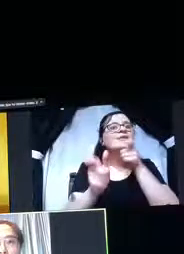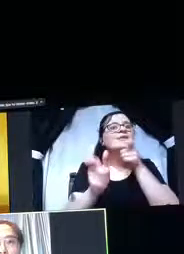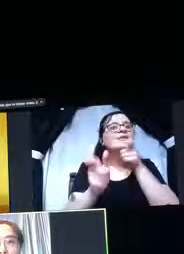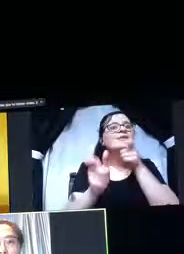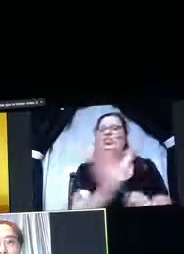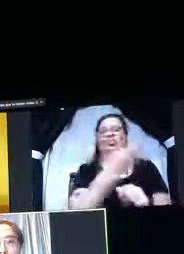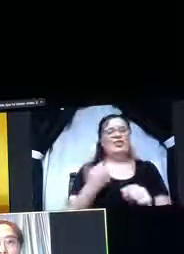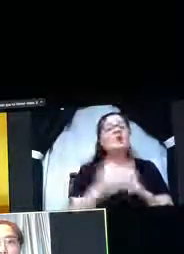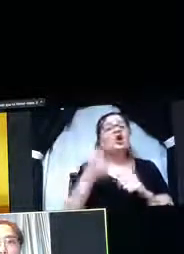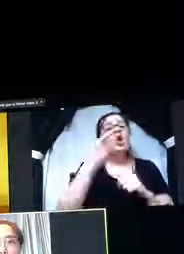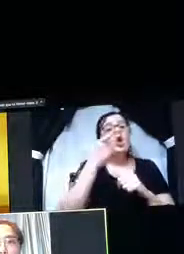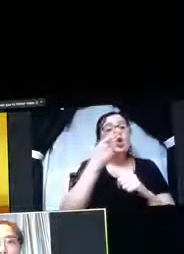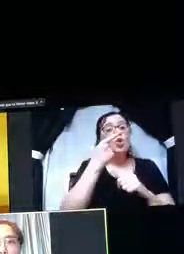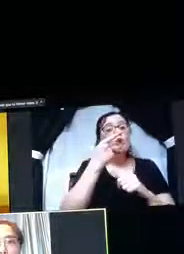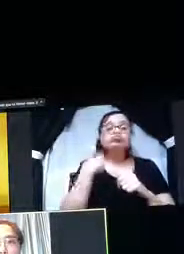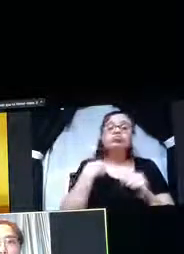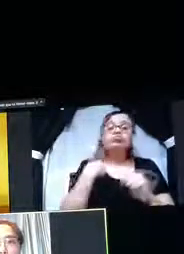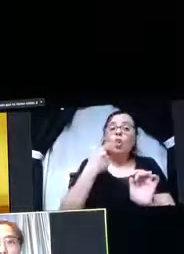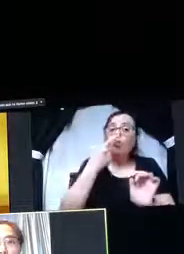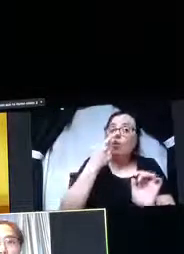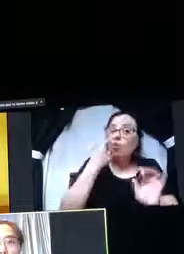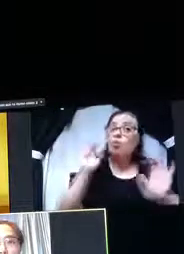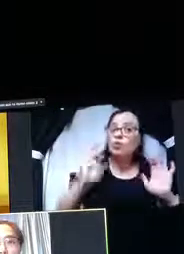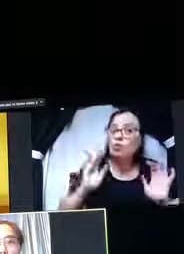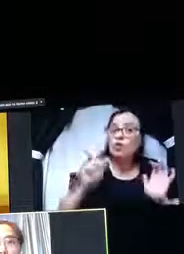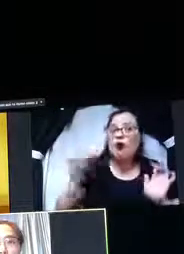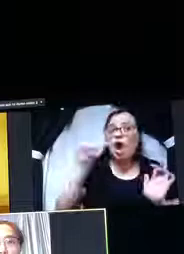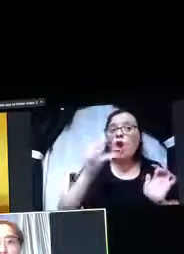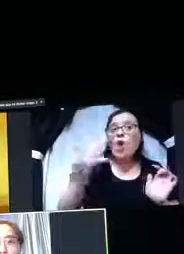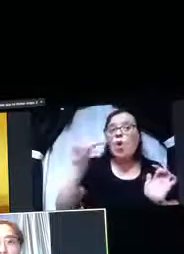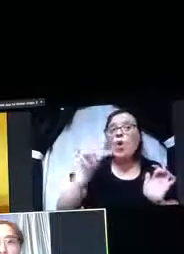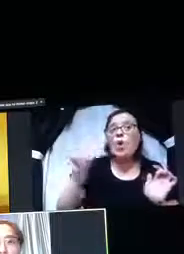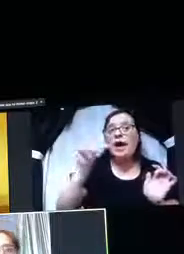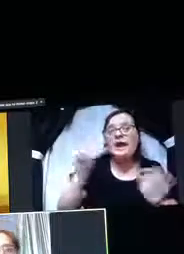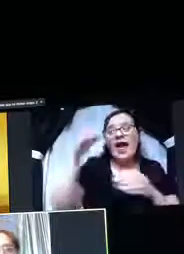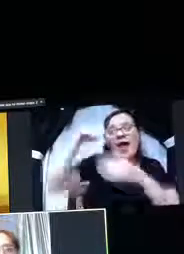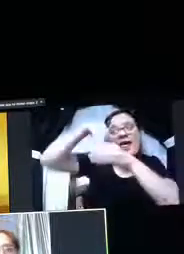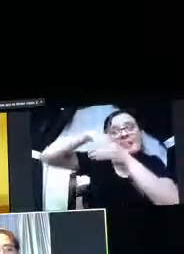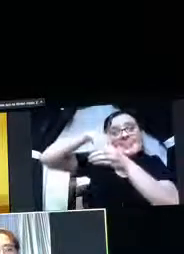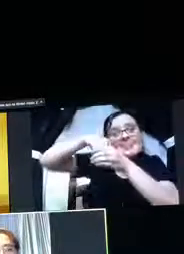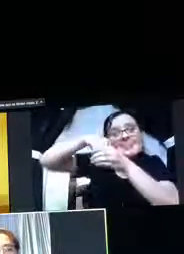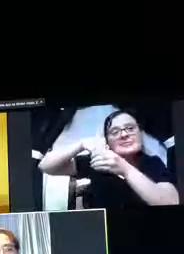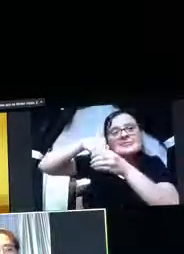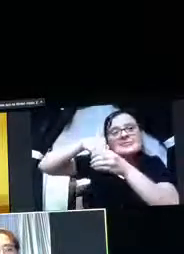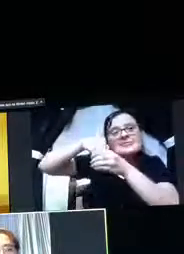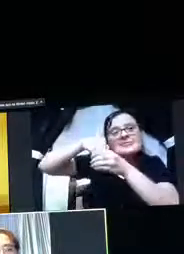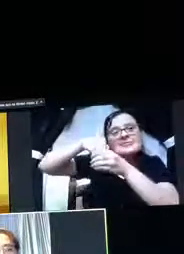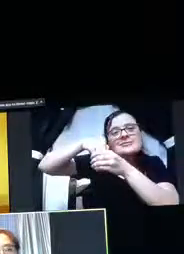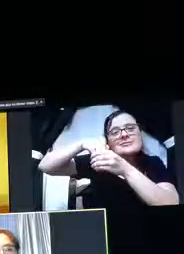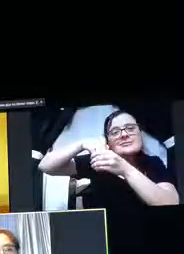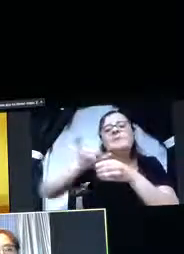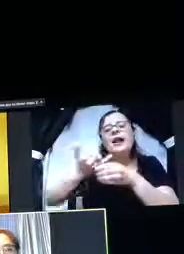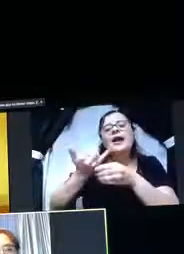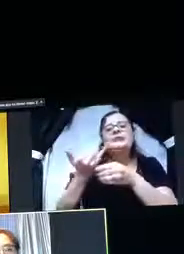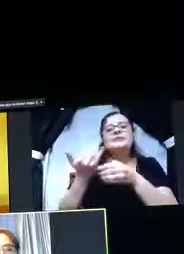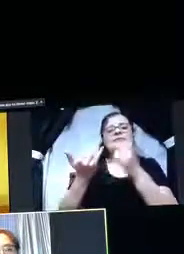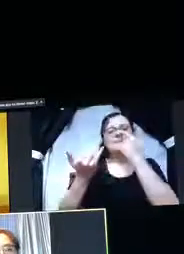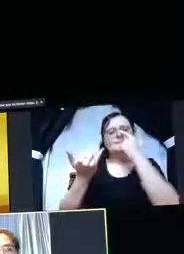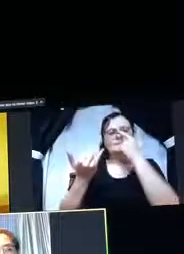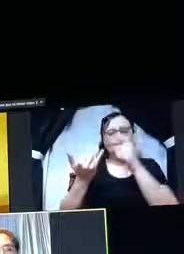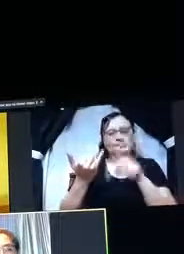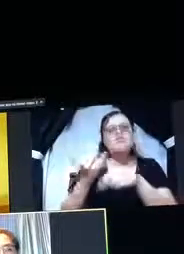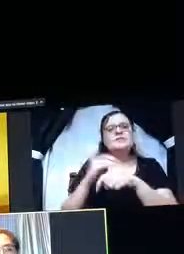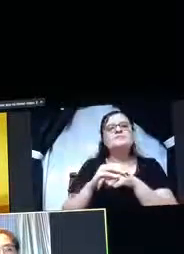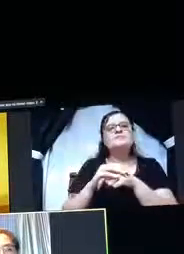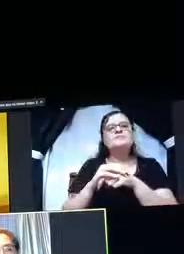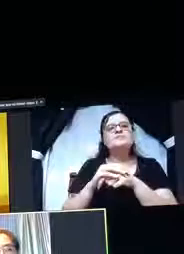Mi curiosidad dentro de Logogenia, porque yo veo que Logogenia trae una pata que por ahí en otras metodologías le está faltando en esto lo que